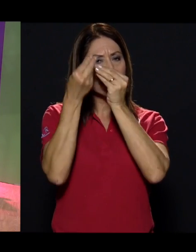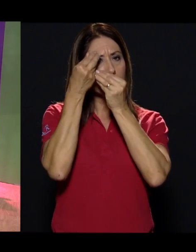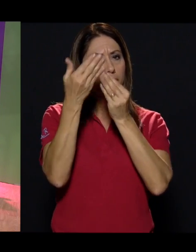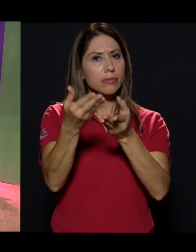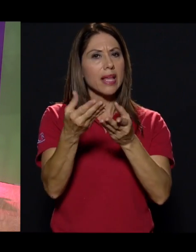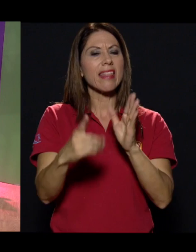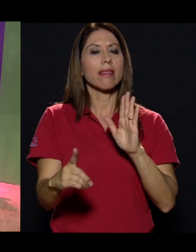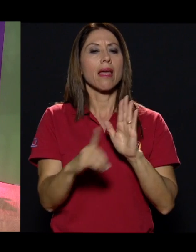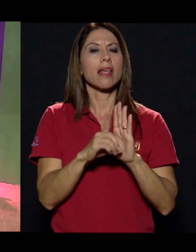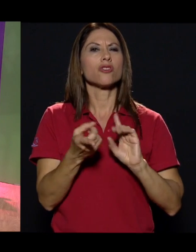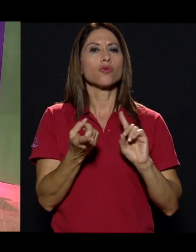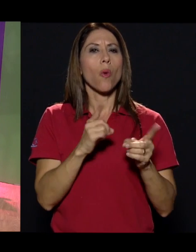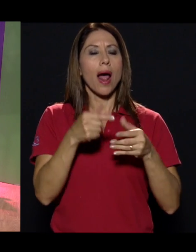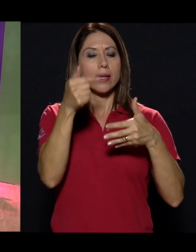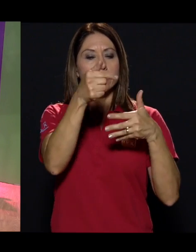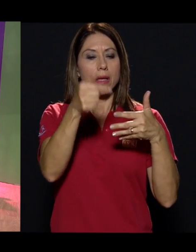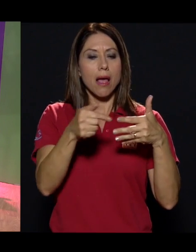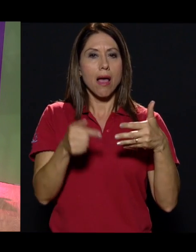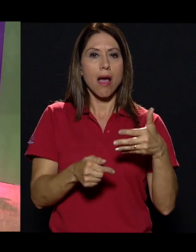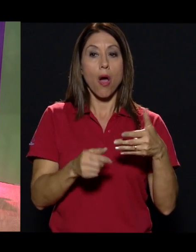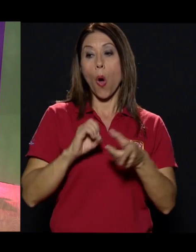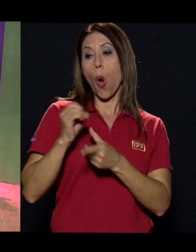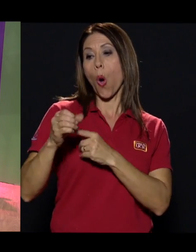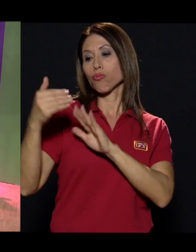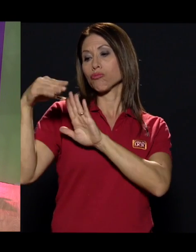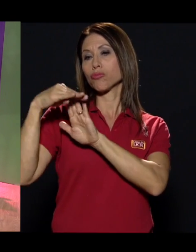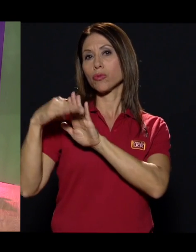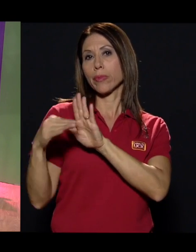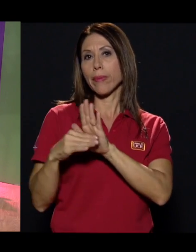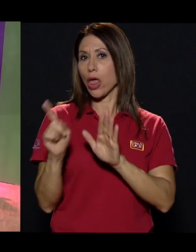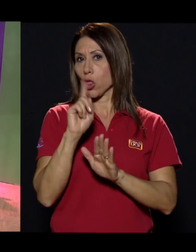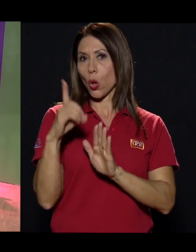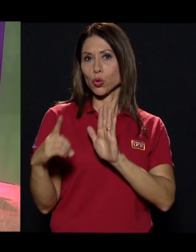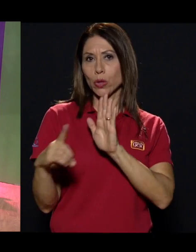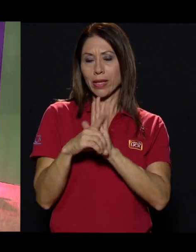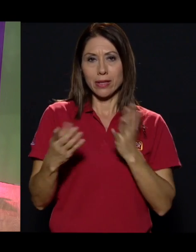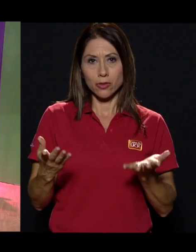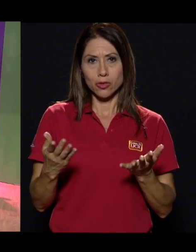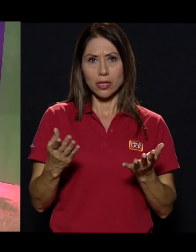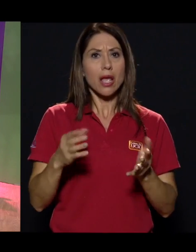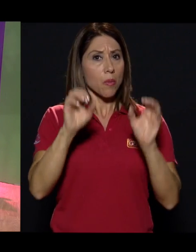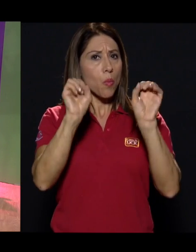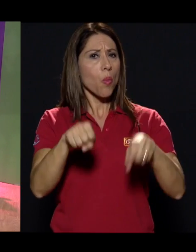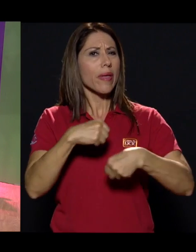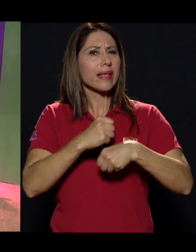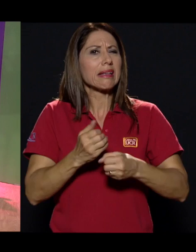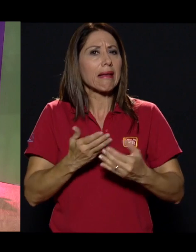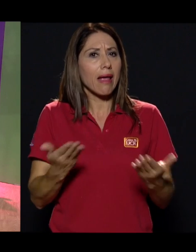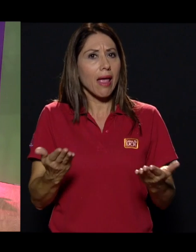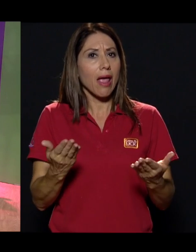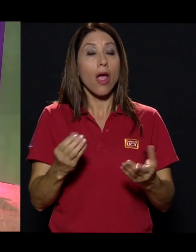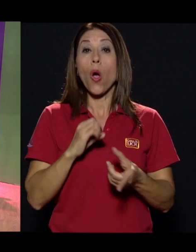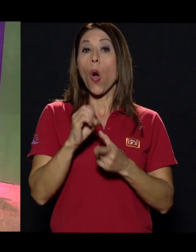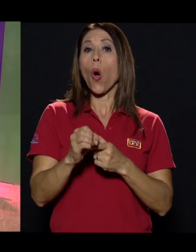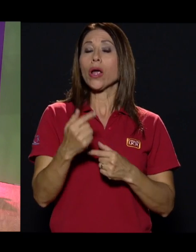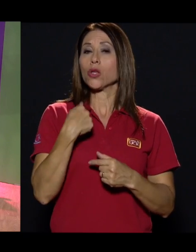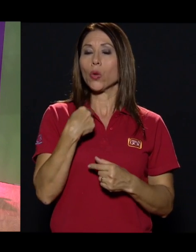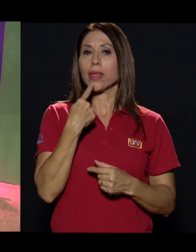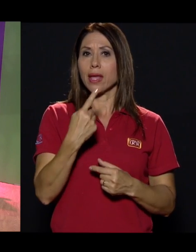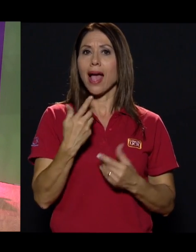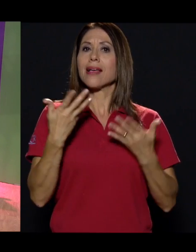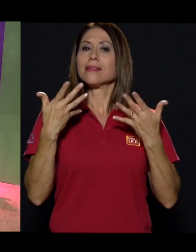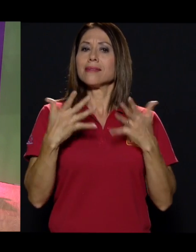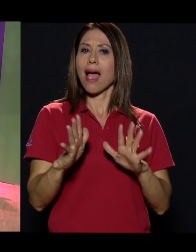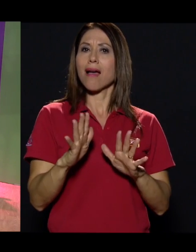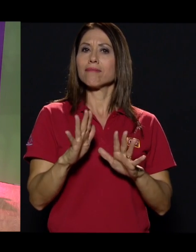derechos, cuáles no, y hasta dónde puede llegar una persona y cuándo puedo decir yo, me está